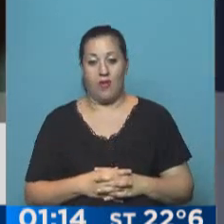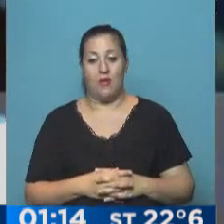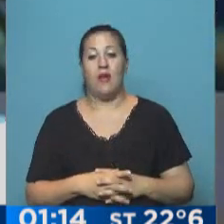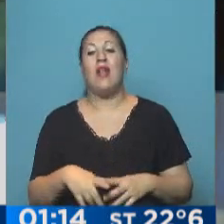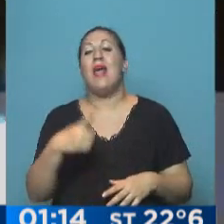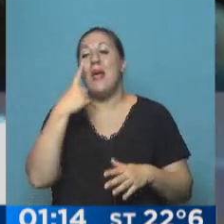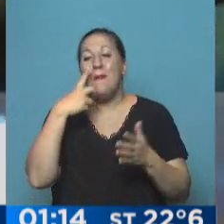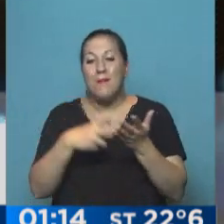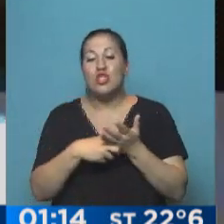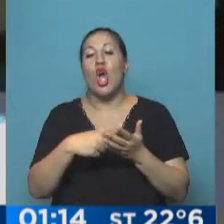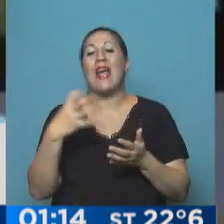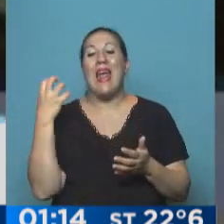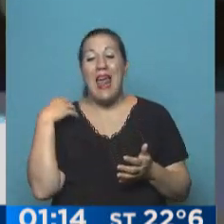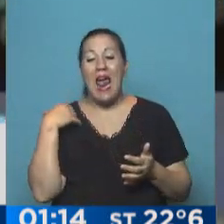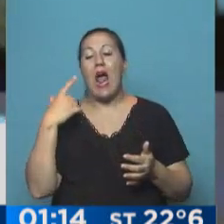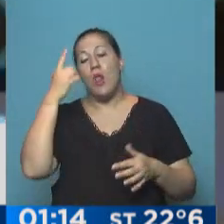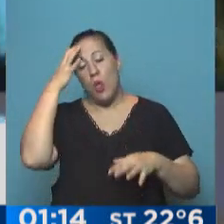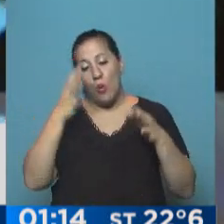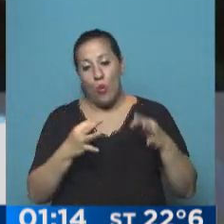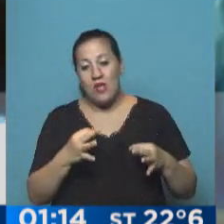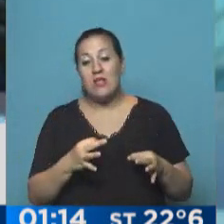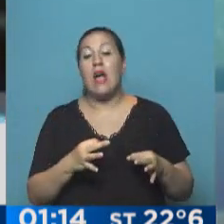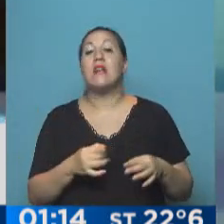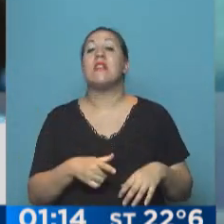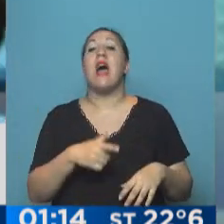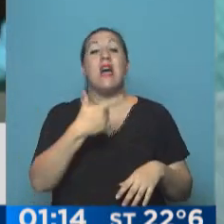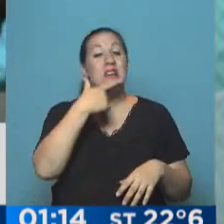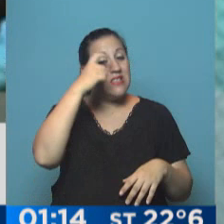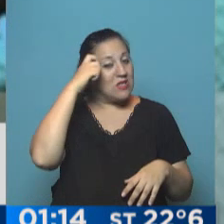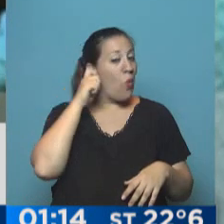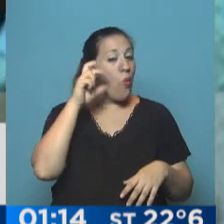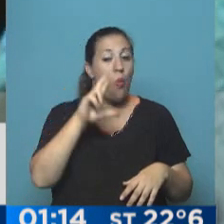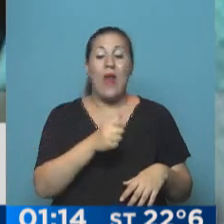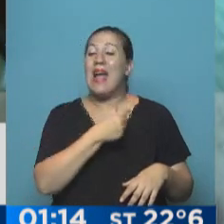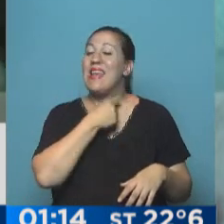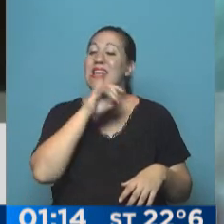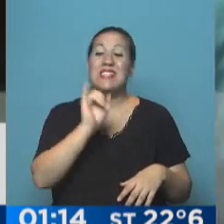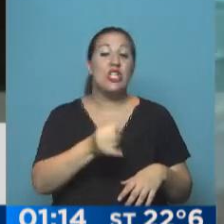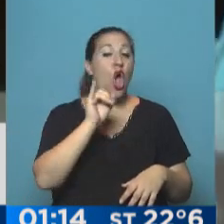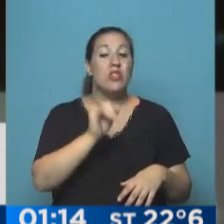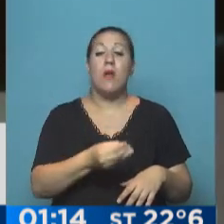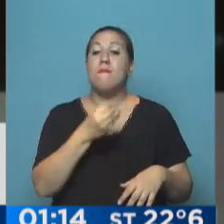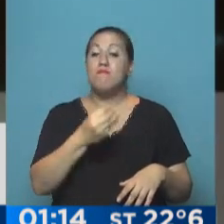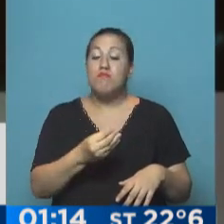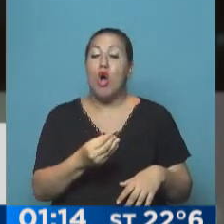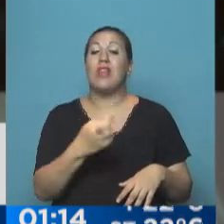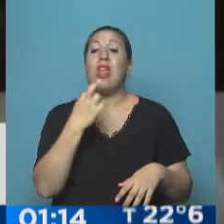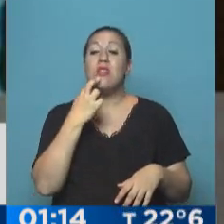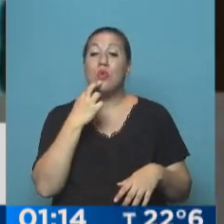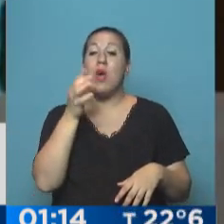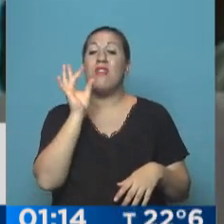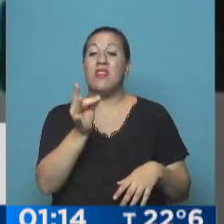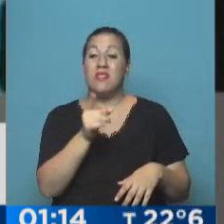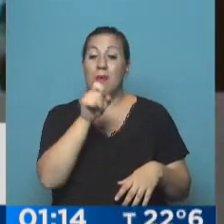Inspección General de Justicia. En principio, segura quiere hacerlo sí o sí, porque además el 19 de diciembre,